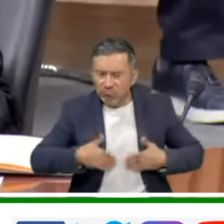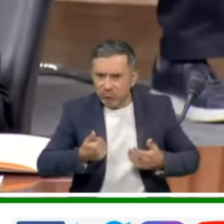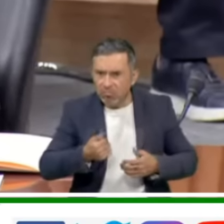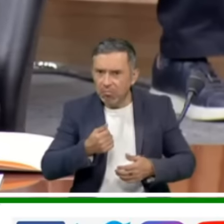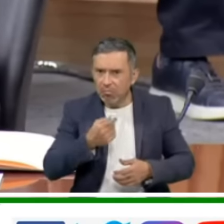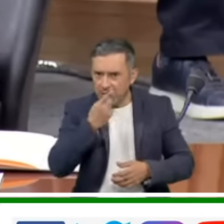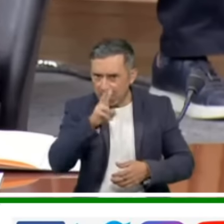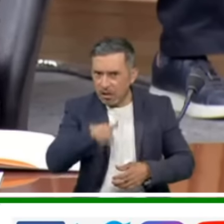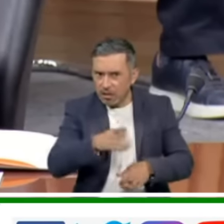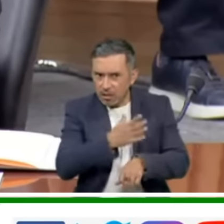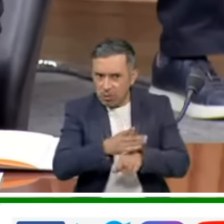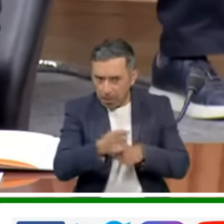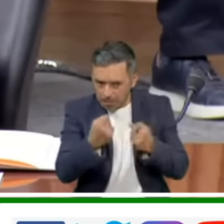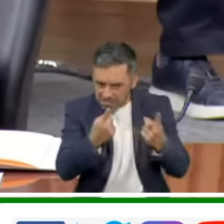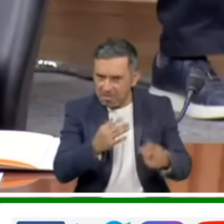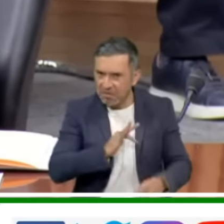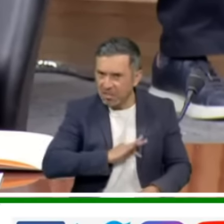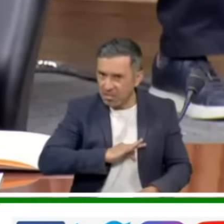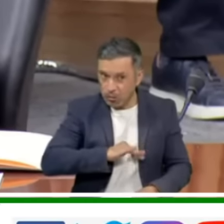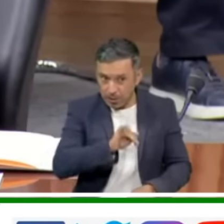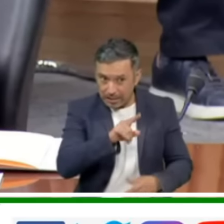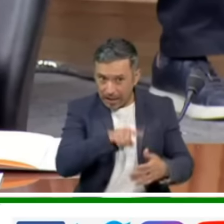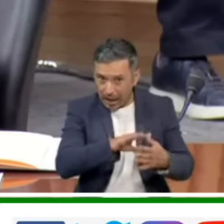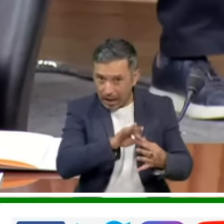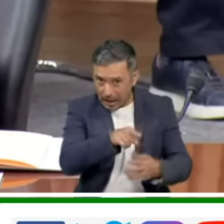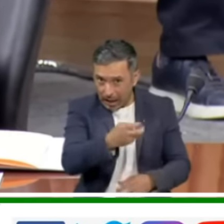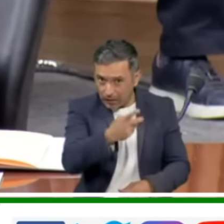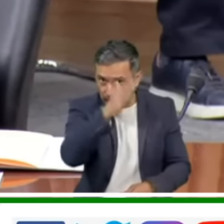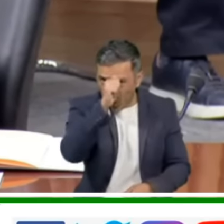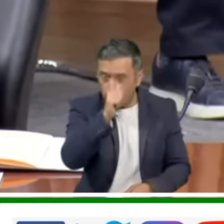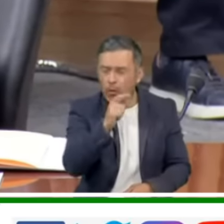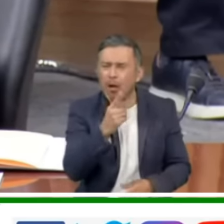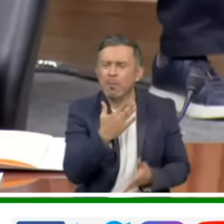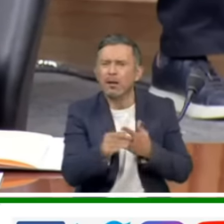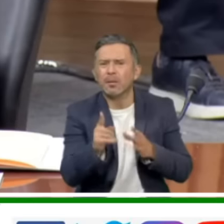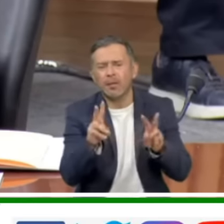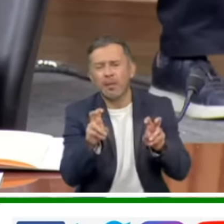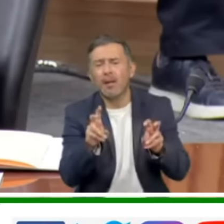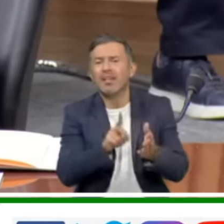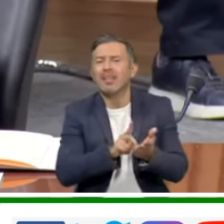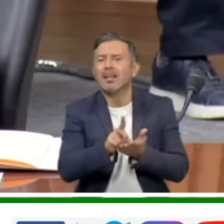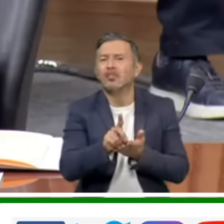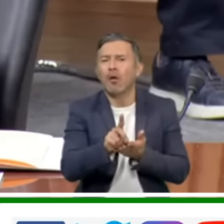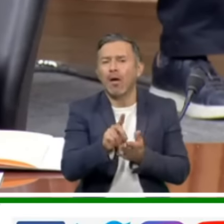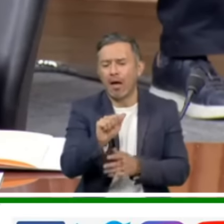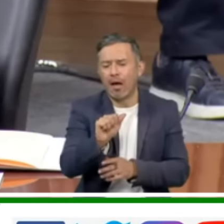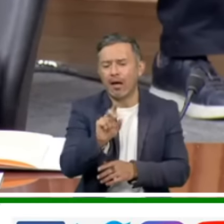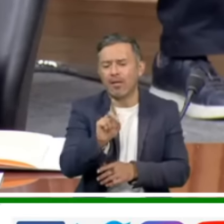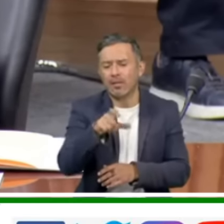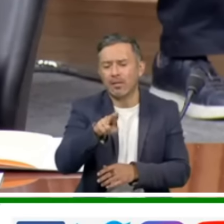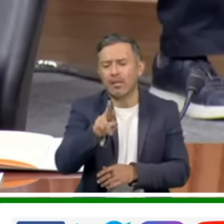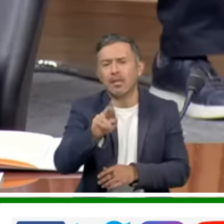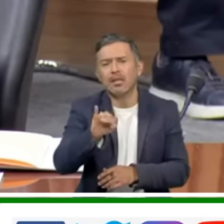Estamos de acuerdo con ella lo que de acero es lo siguiente derecho adquirido no puede tener un